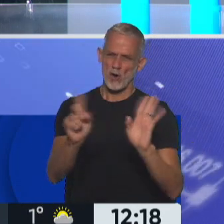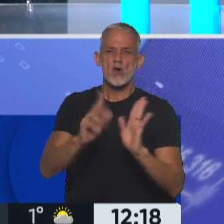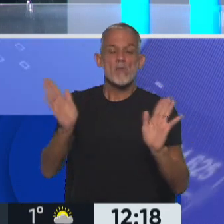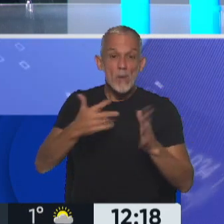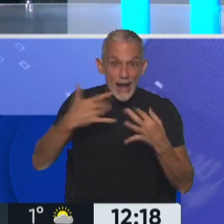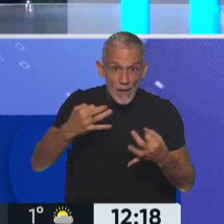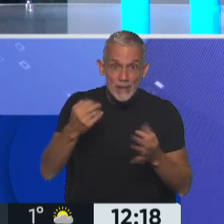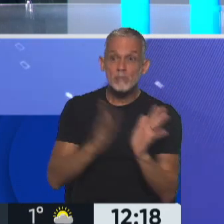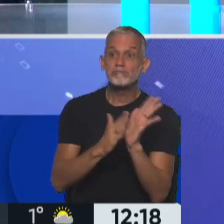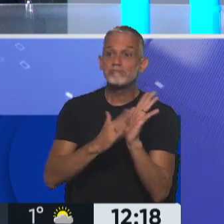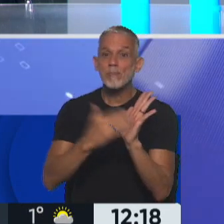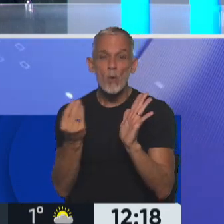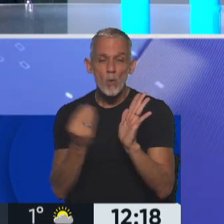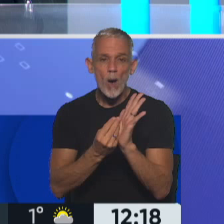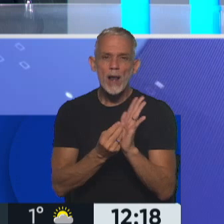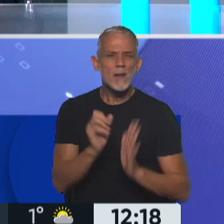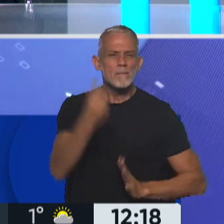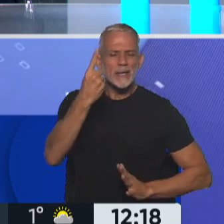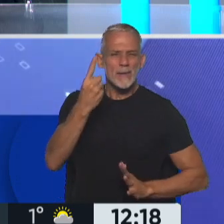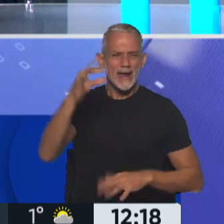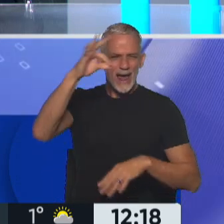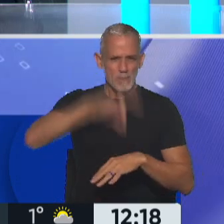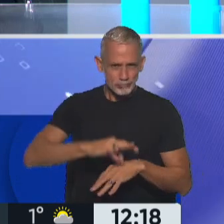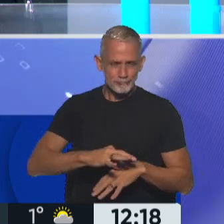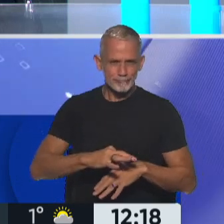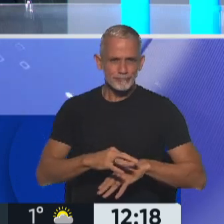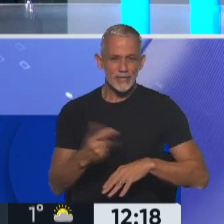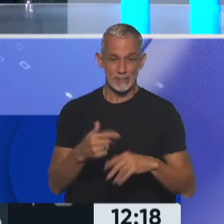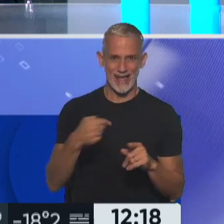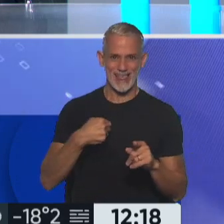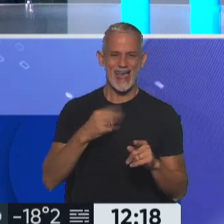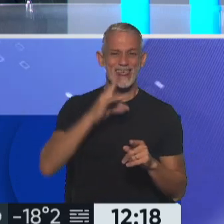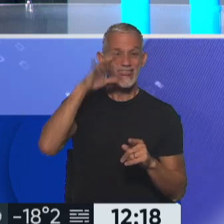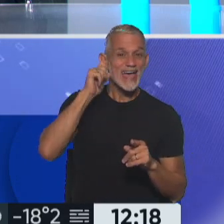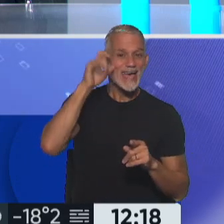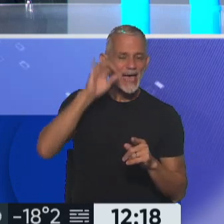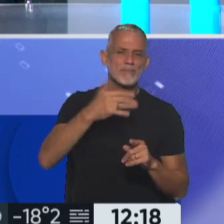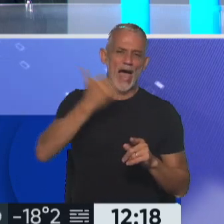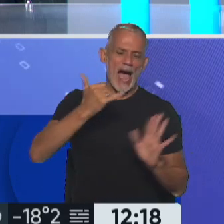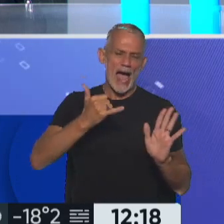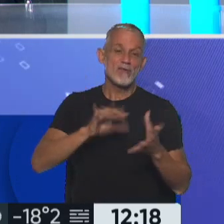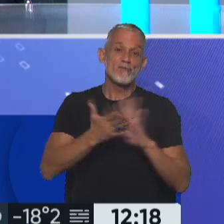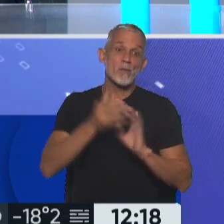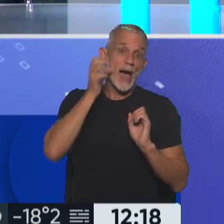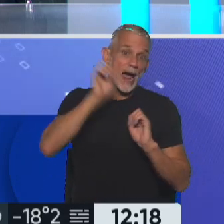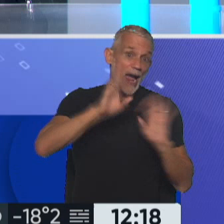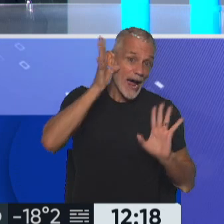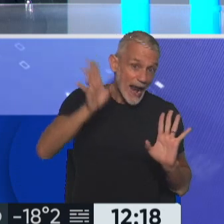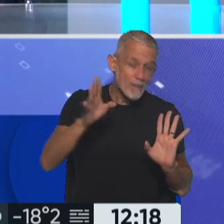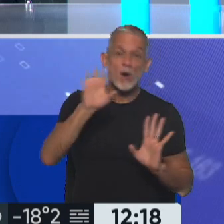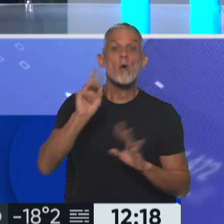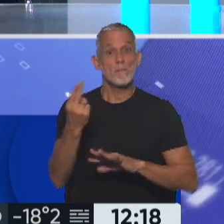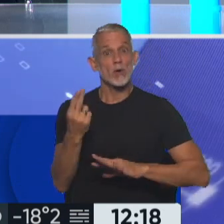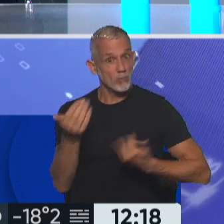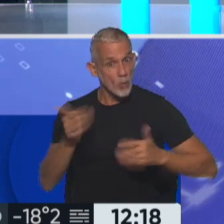lo que está demostrado es que la primoinfección, es decir, el primer vez que uno tiene contacto con el dengue, puede tener formas graves e incluso morir.